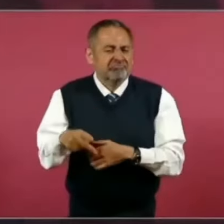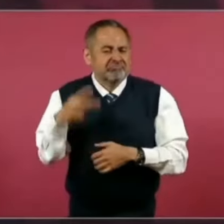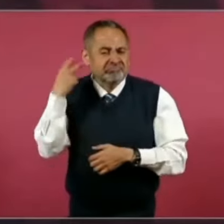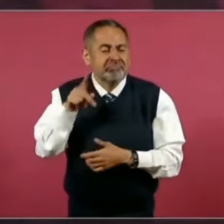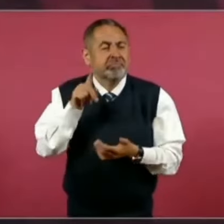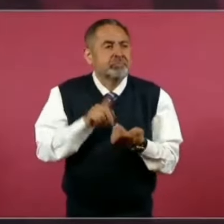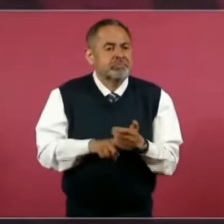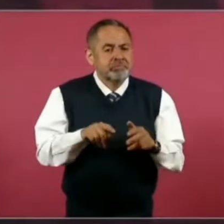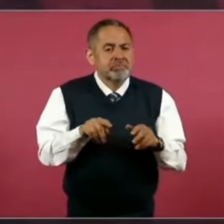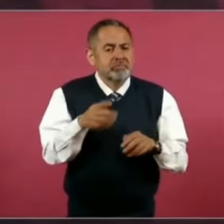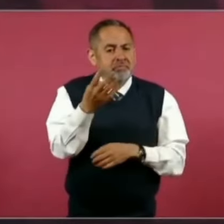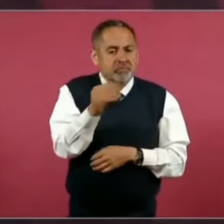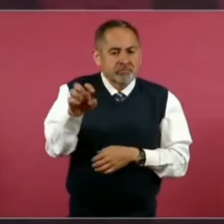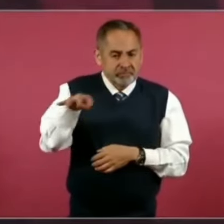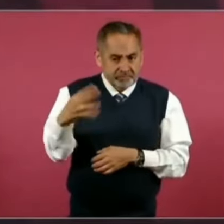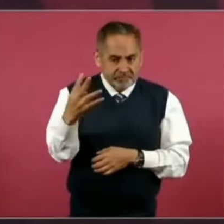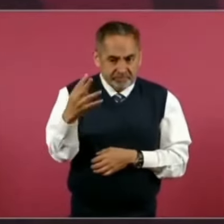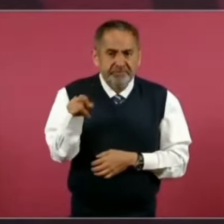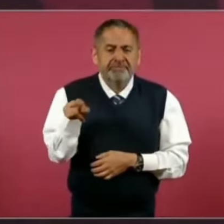de 1914.